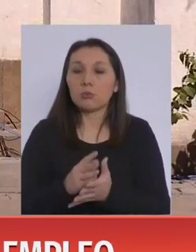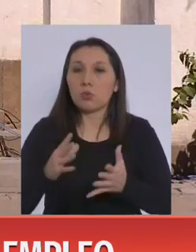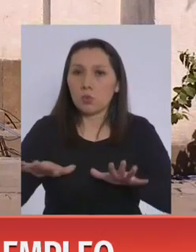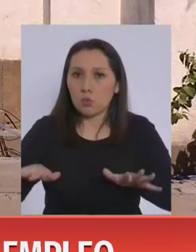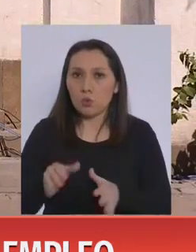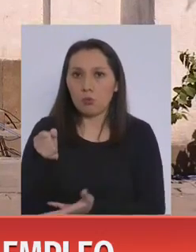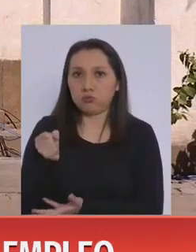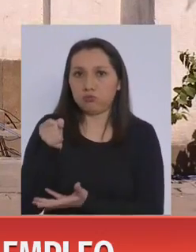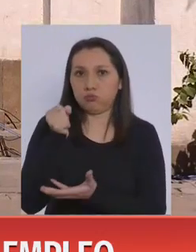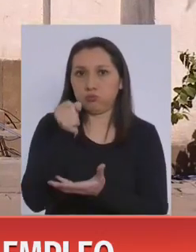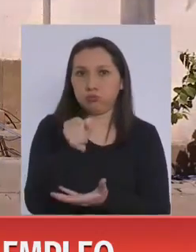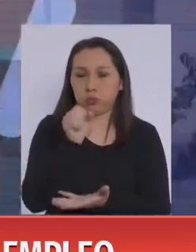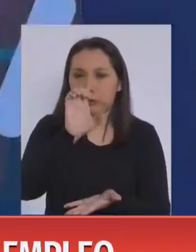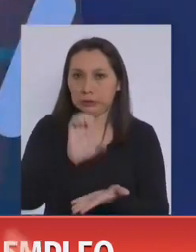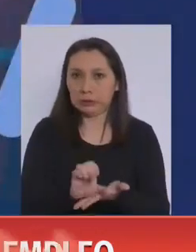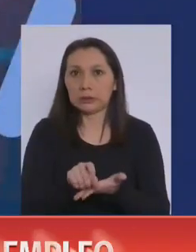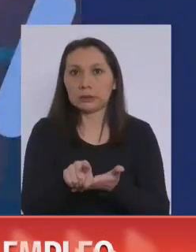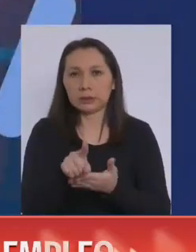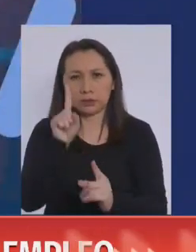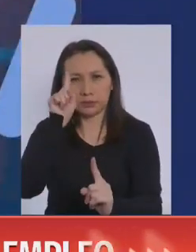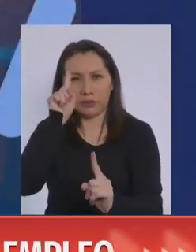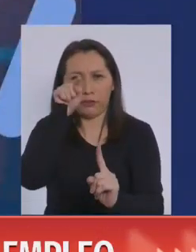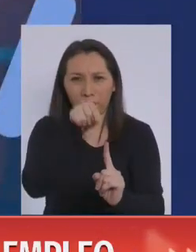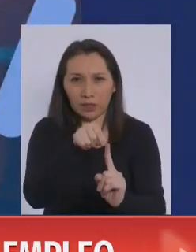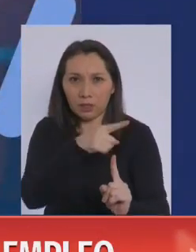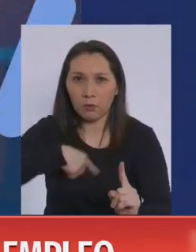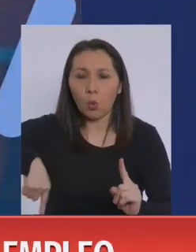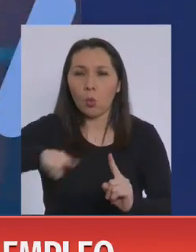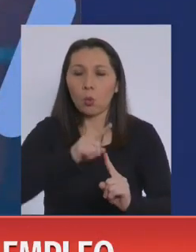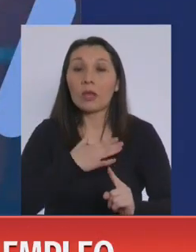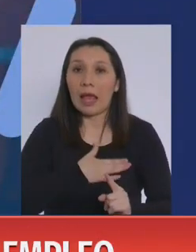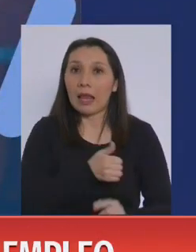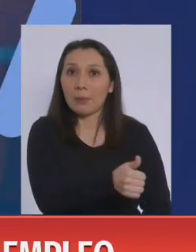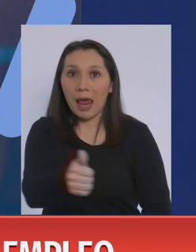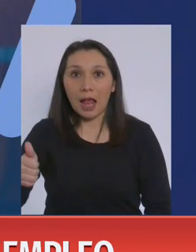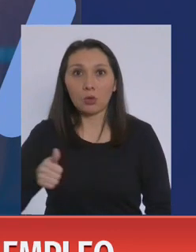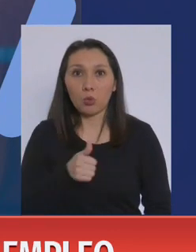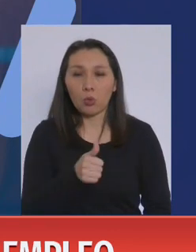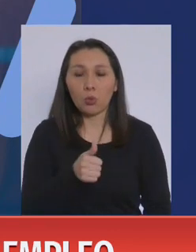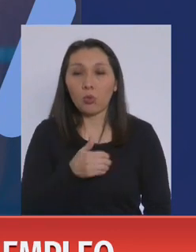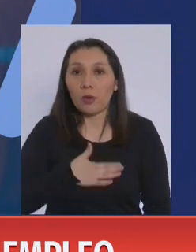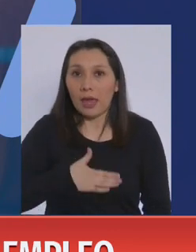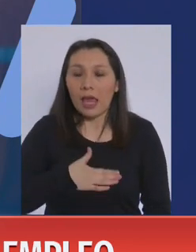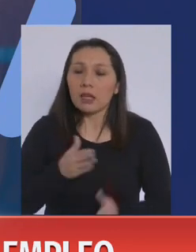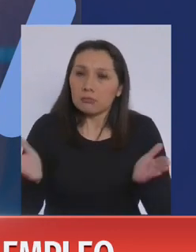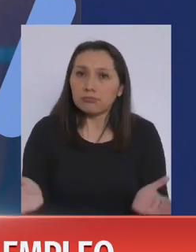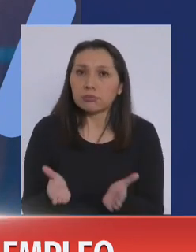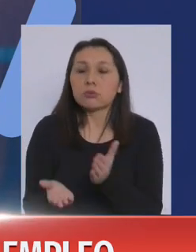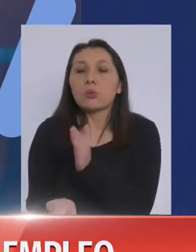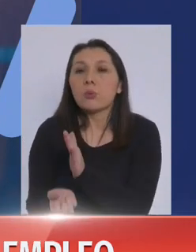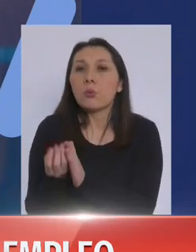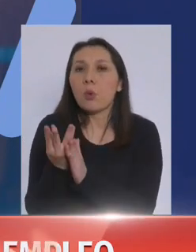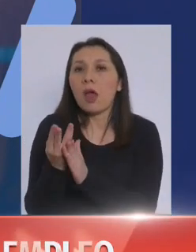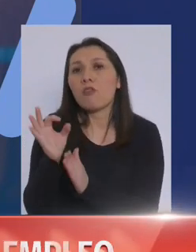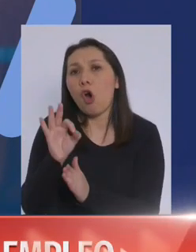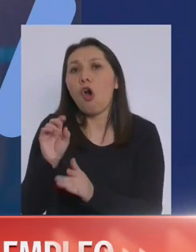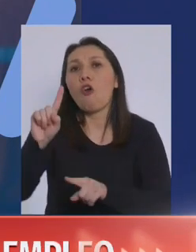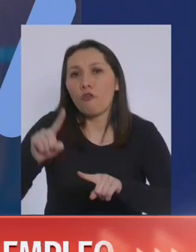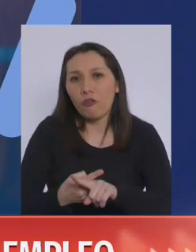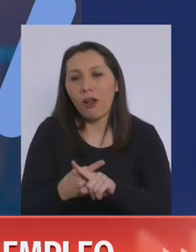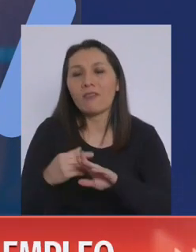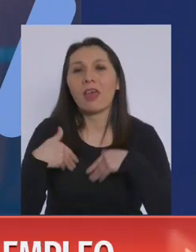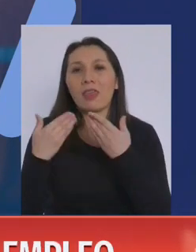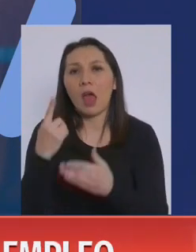esfuerzo fiscal. Y la meta, nuestra meta, la meta de todos, es promover la creación o recuperación